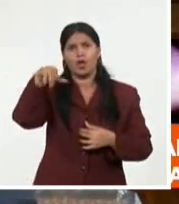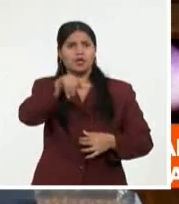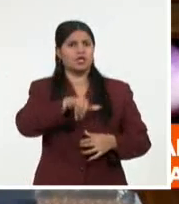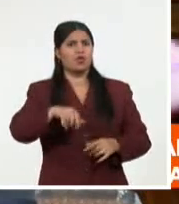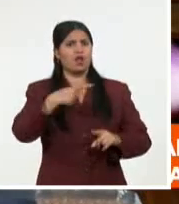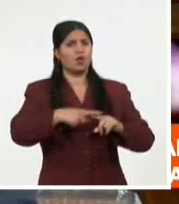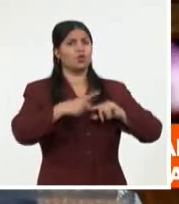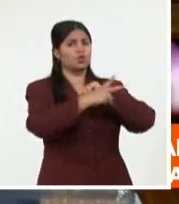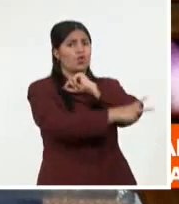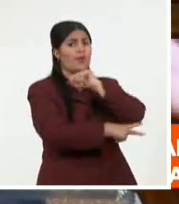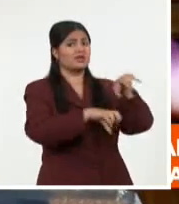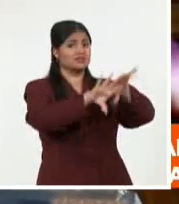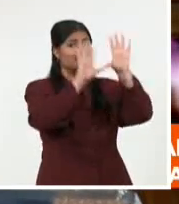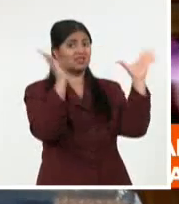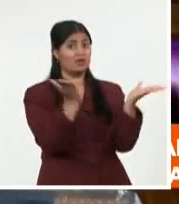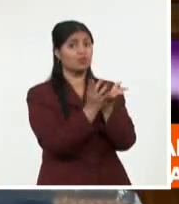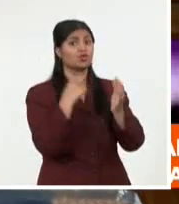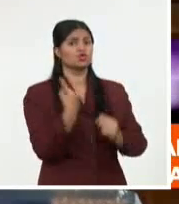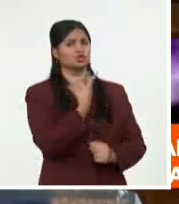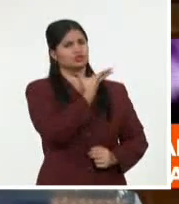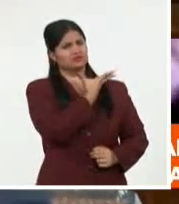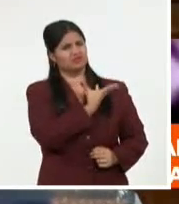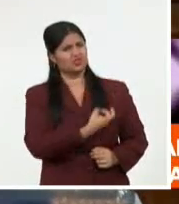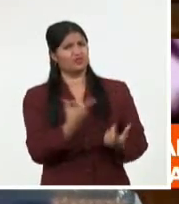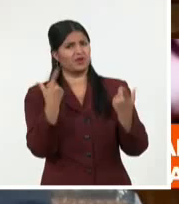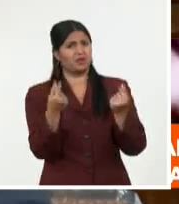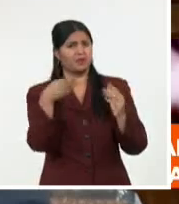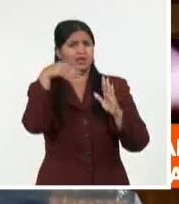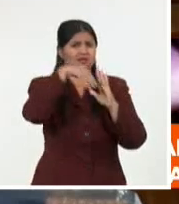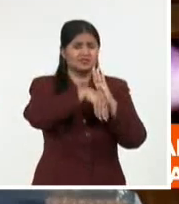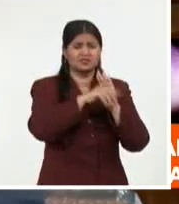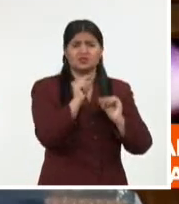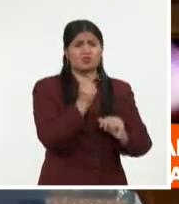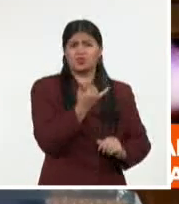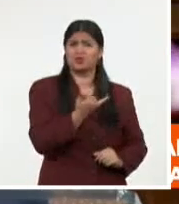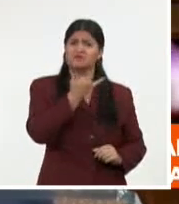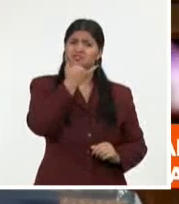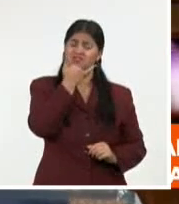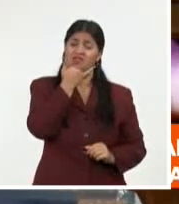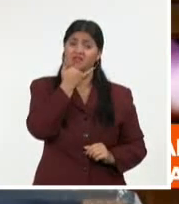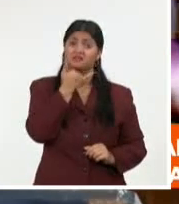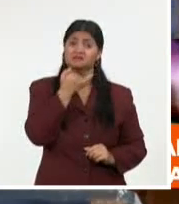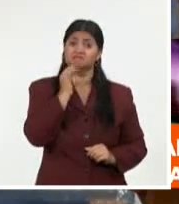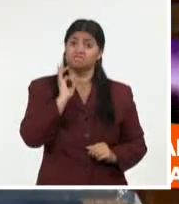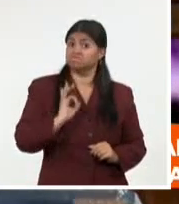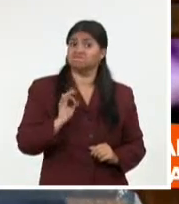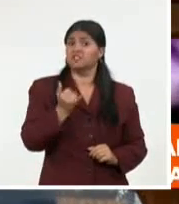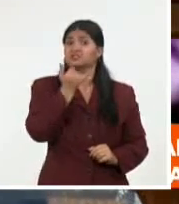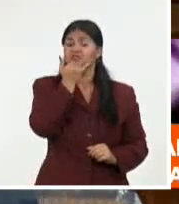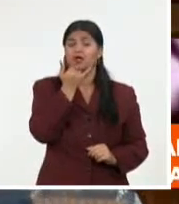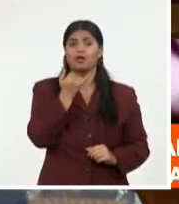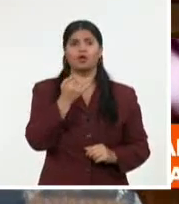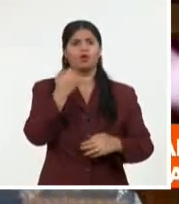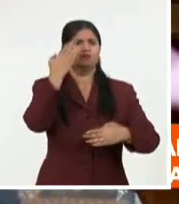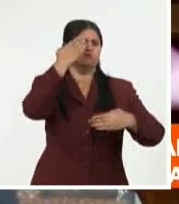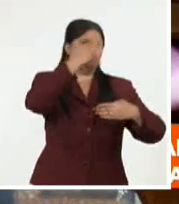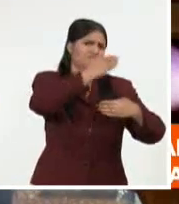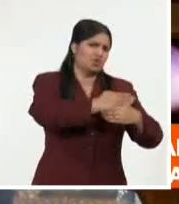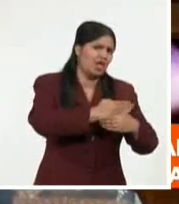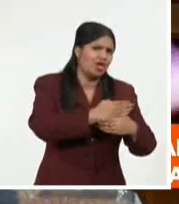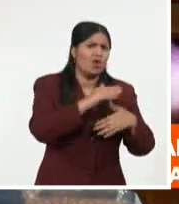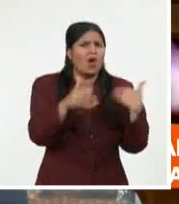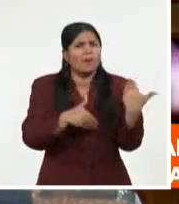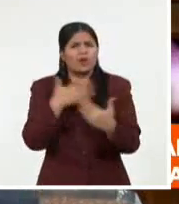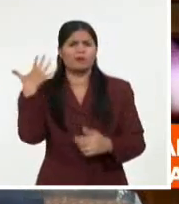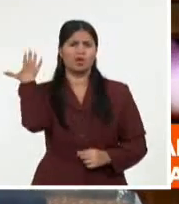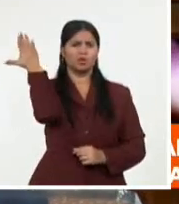efectos de la pandemia en la vida económica y social de nuestros países. También nos han afectado desastres naturales y